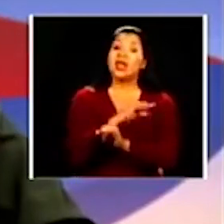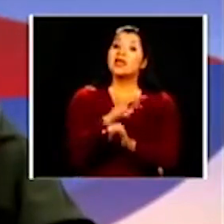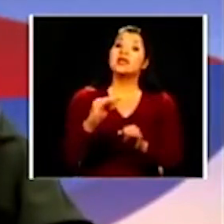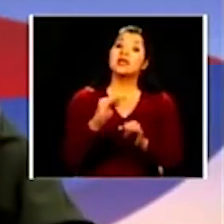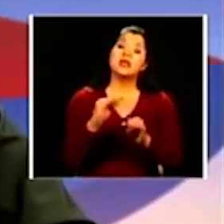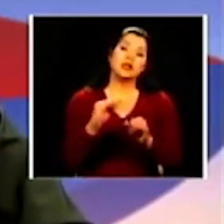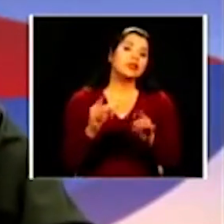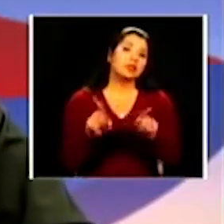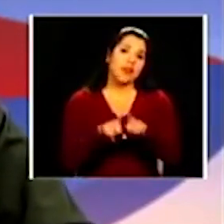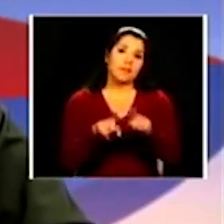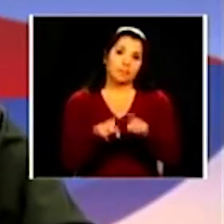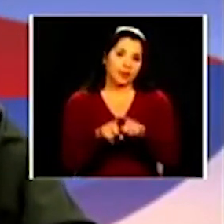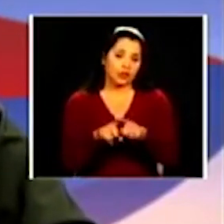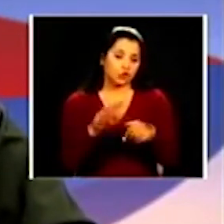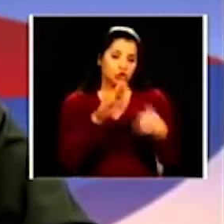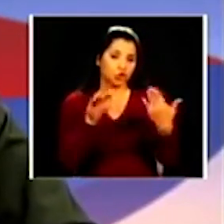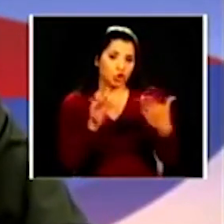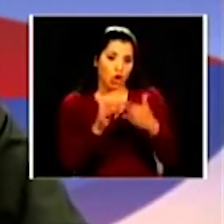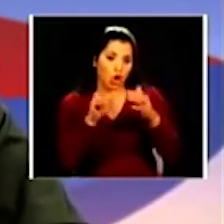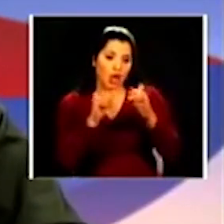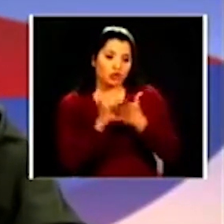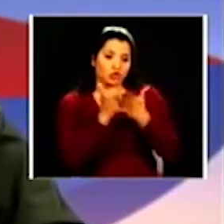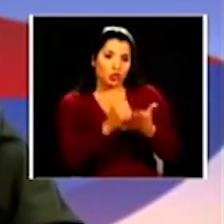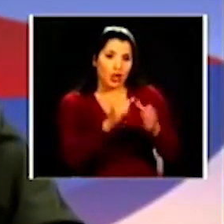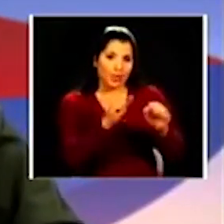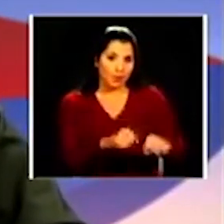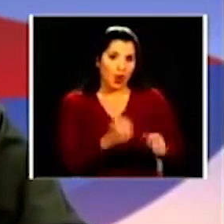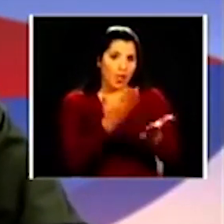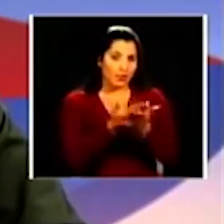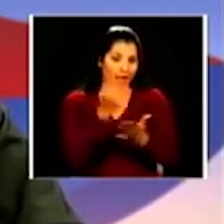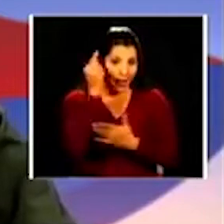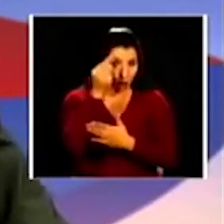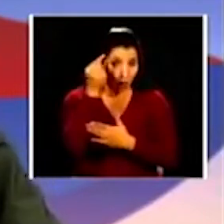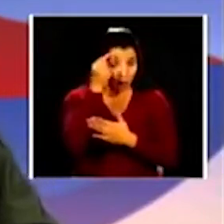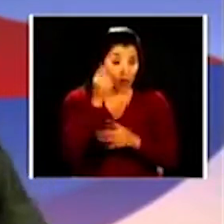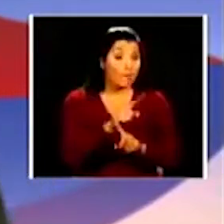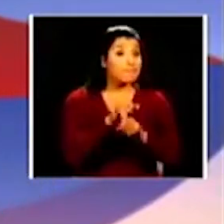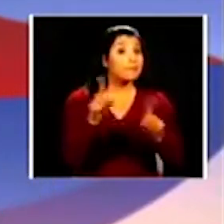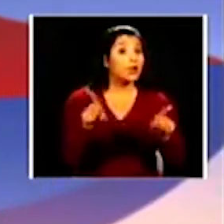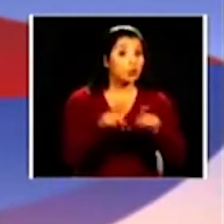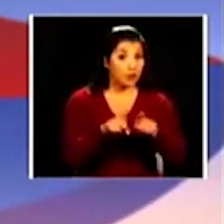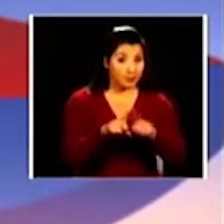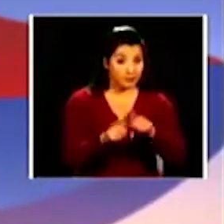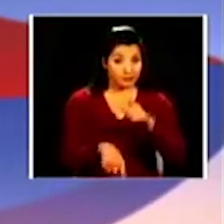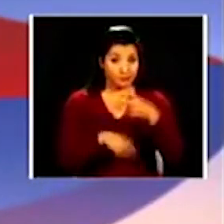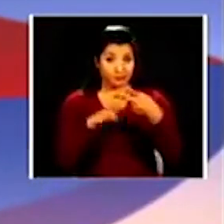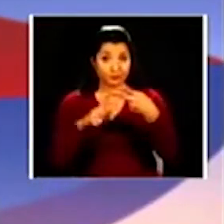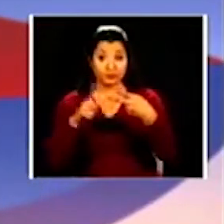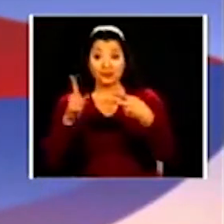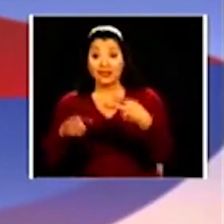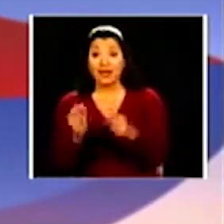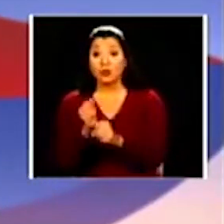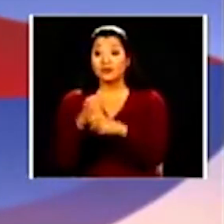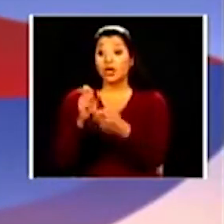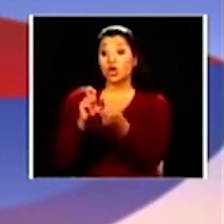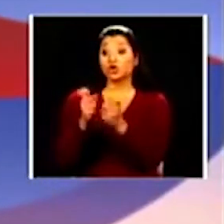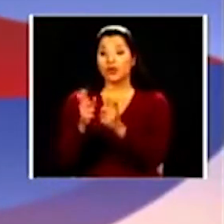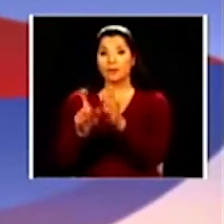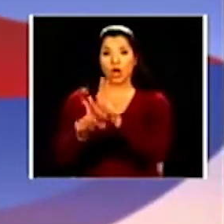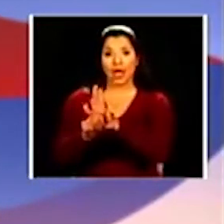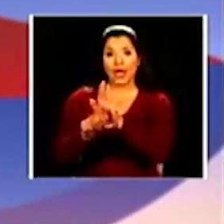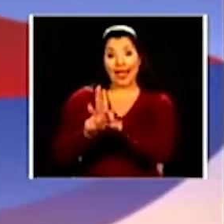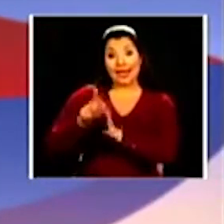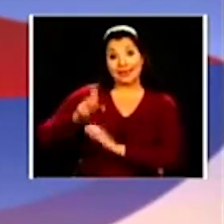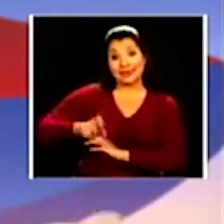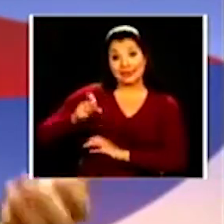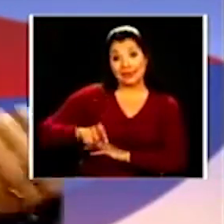gobierno generar para fortalecer esta red. Pero también no queda ahí, el problema no queda ahí, también tenemos que hacer las variaciones legales para que no ocurra algo que